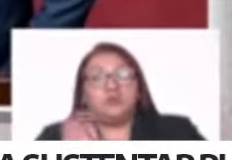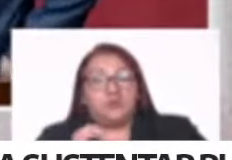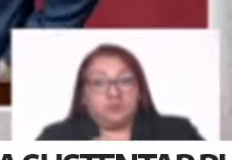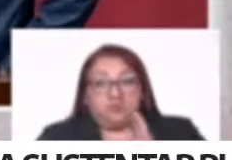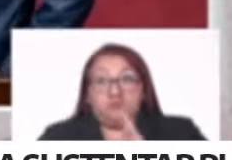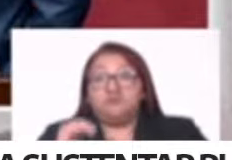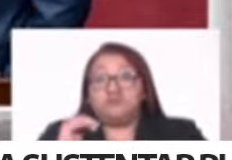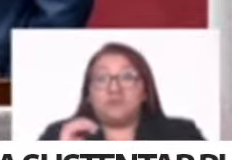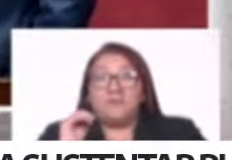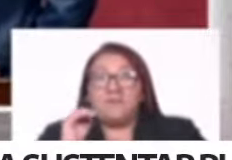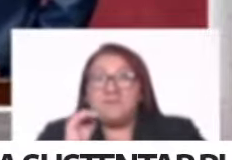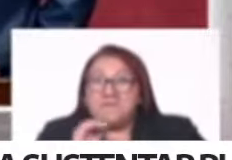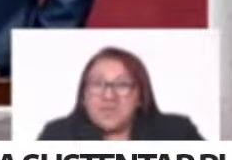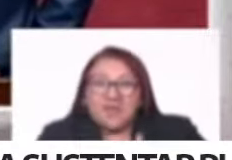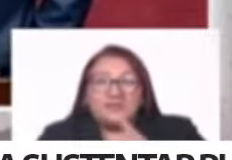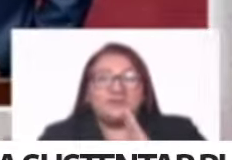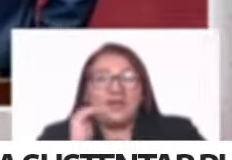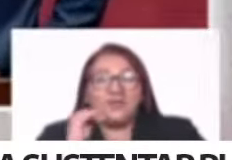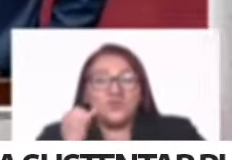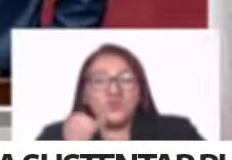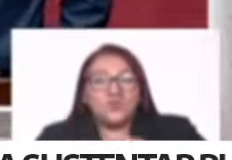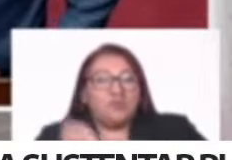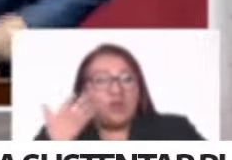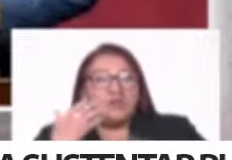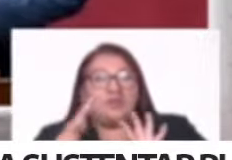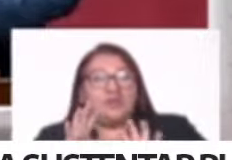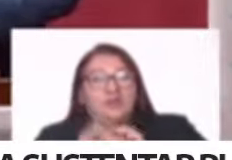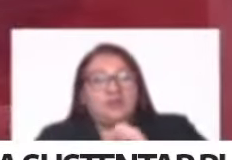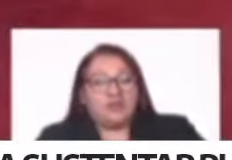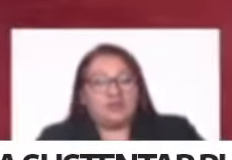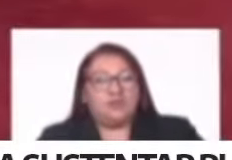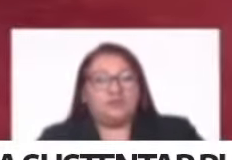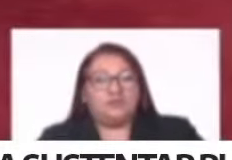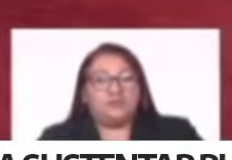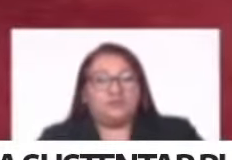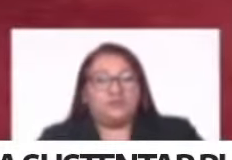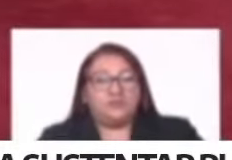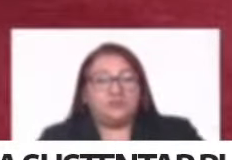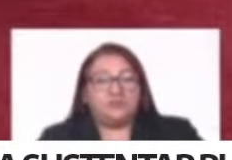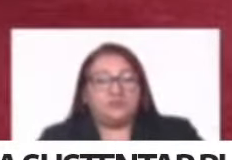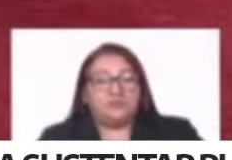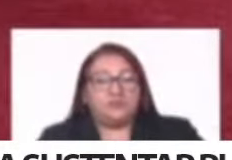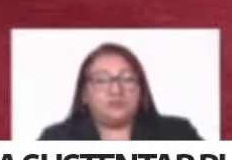el crecimiento más alto de los últimos 10 años.